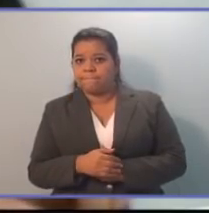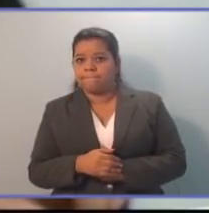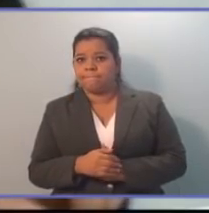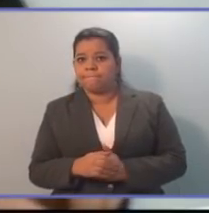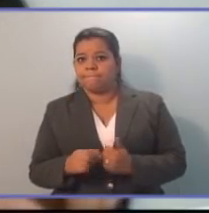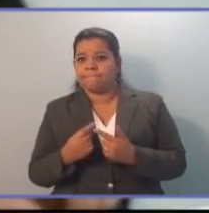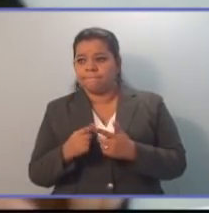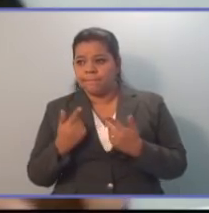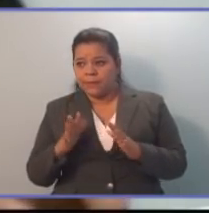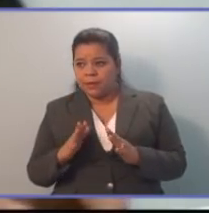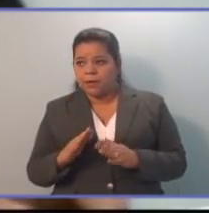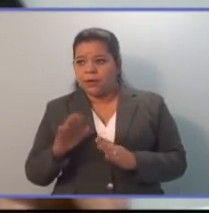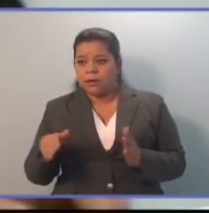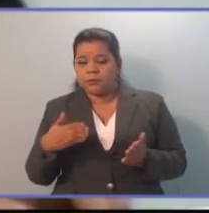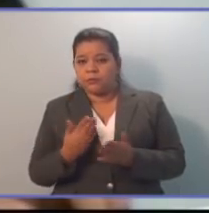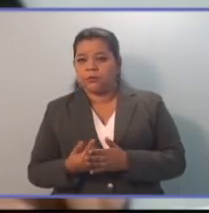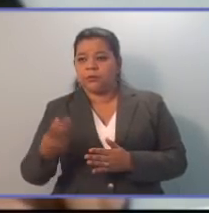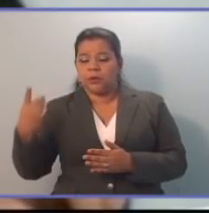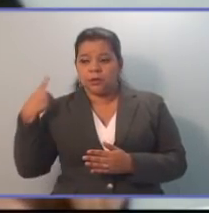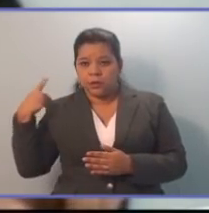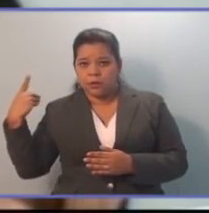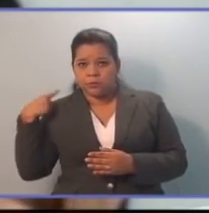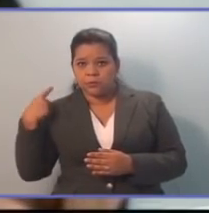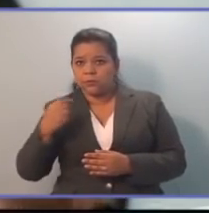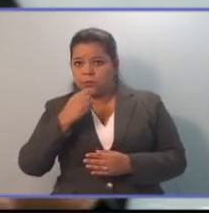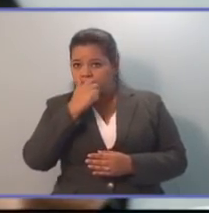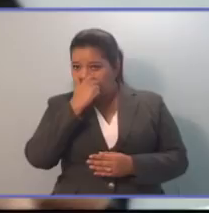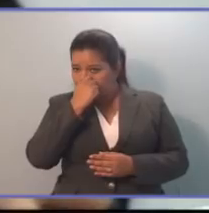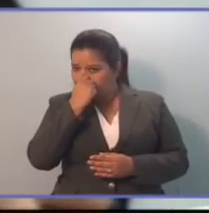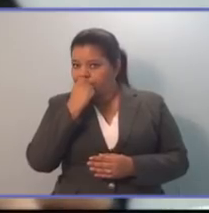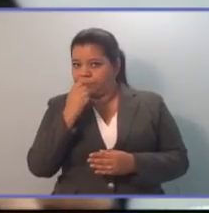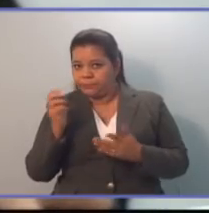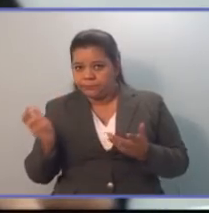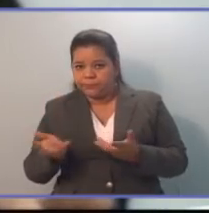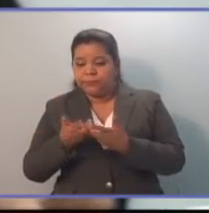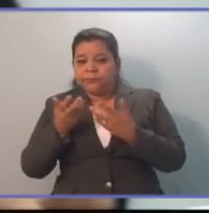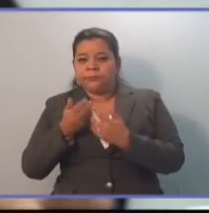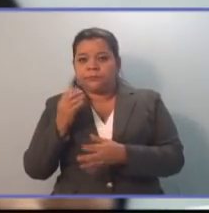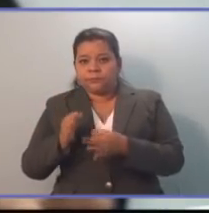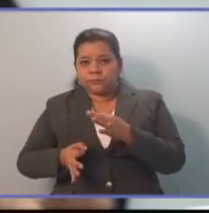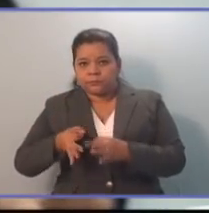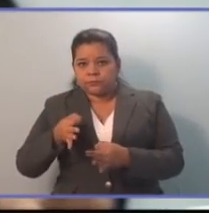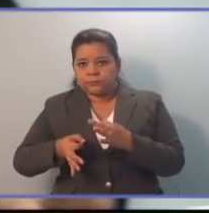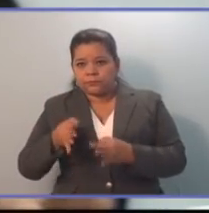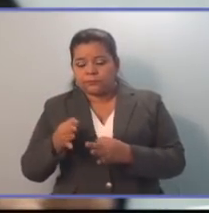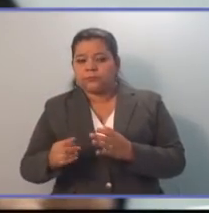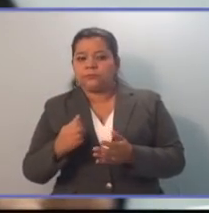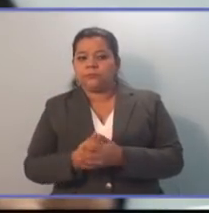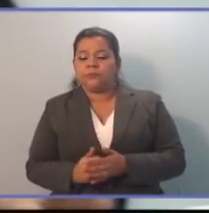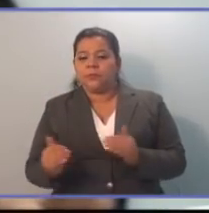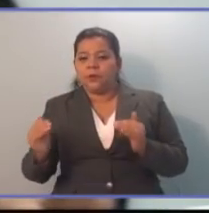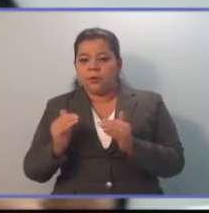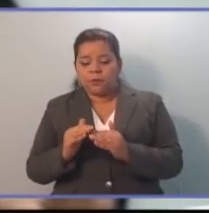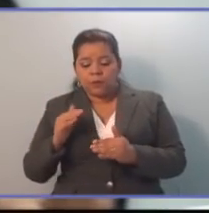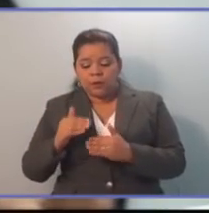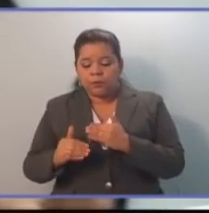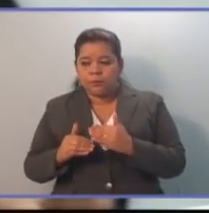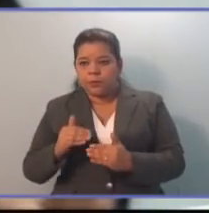de la dirección de investigación judicial y también de